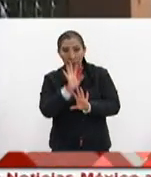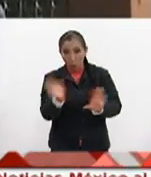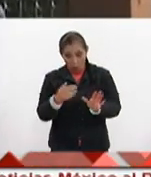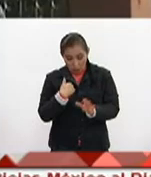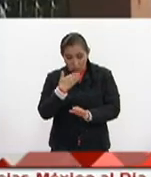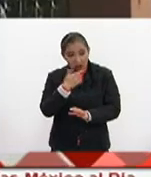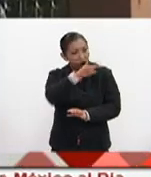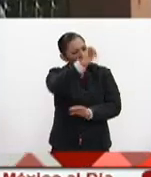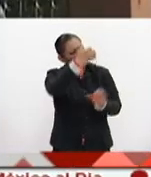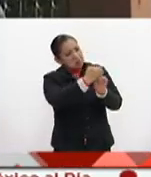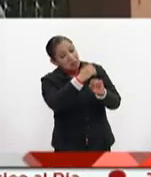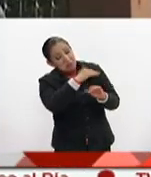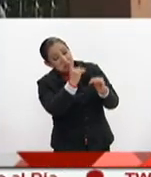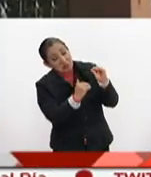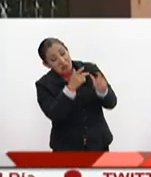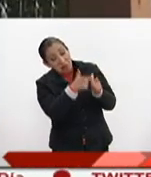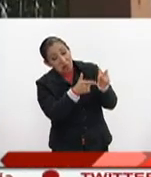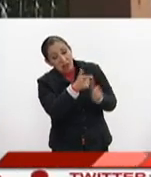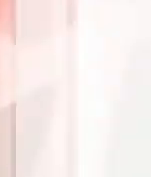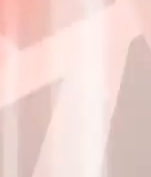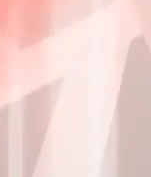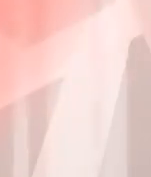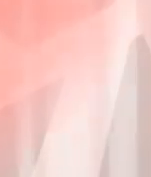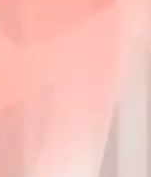los demás estados de la República Mexicana.